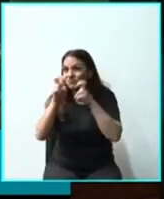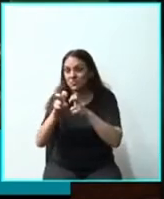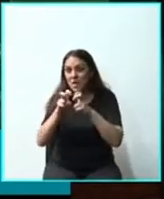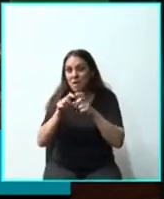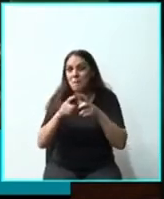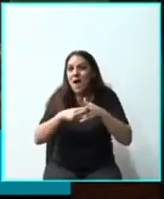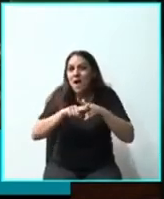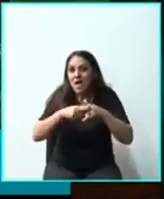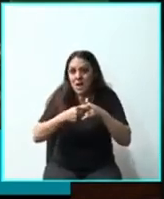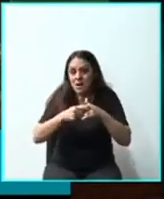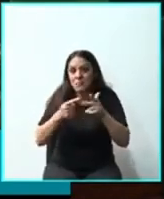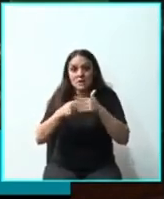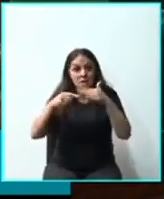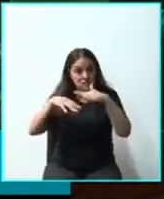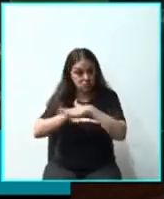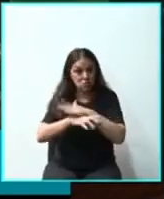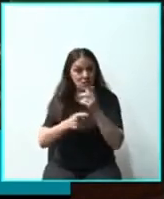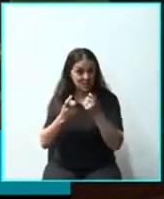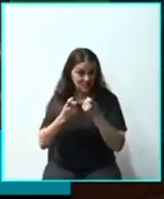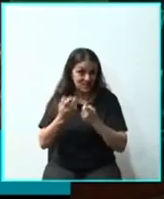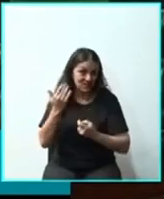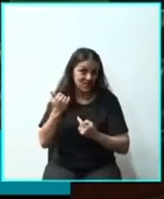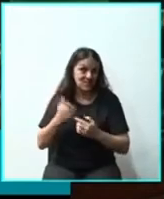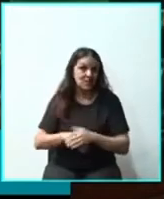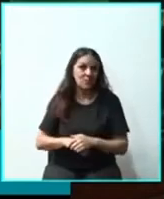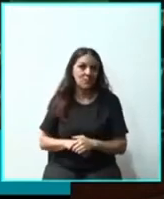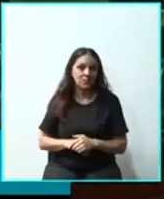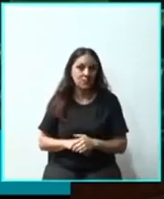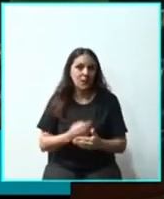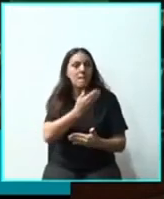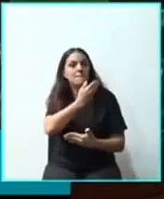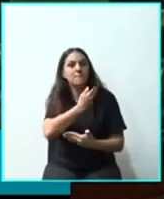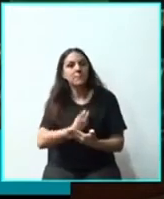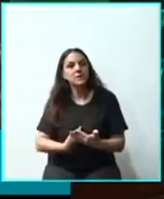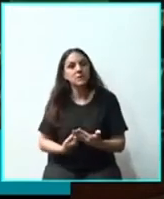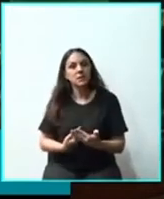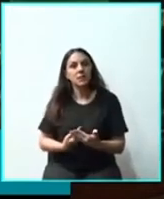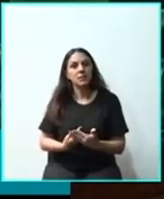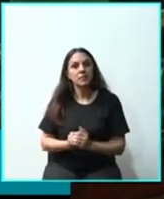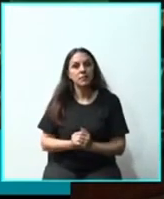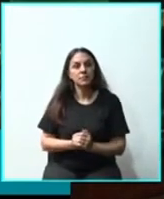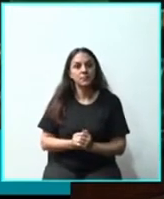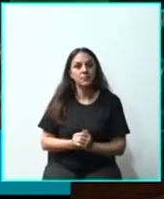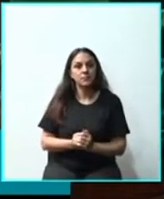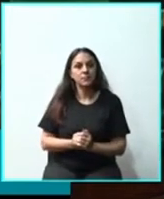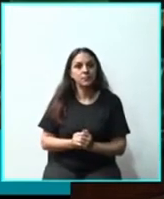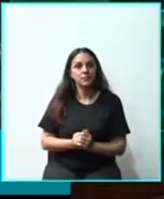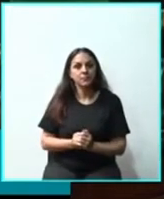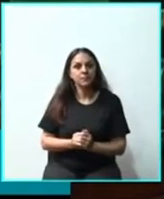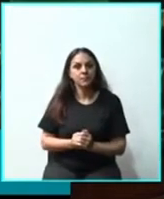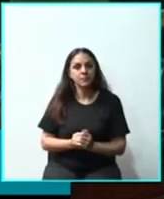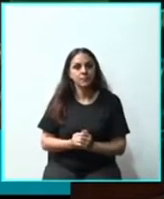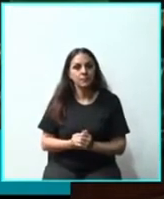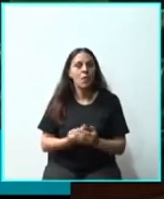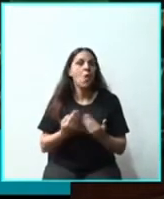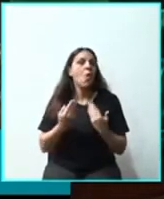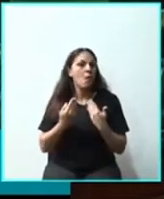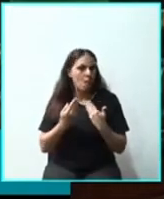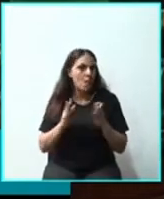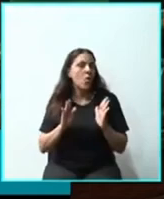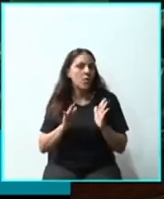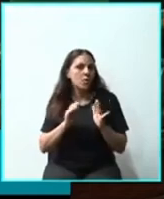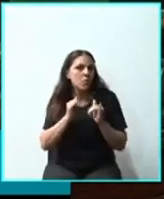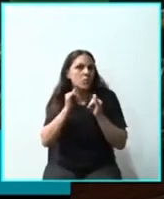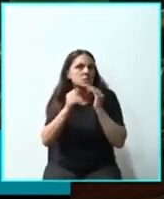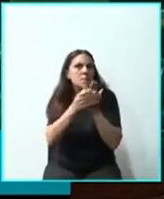herramienta que la ciudad necesitaba. Señor Presidente, estamos en condiciones de decirle al